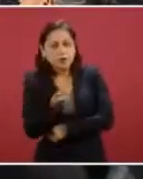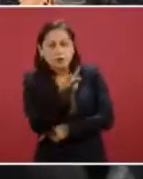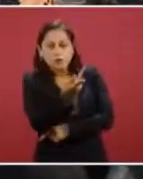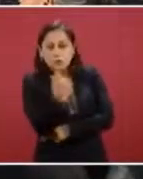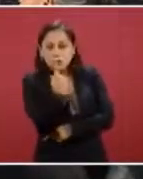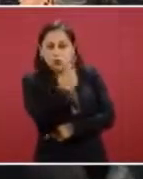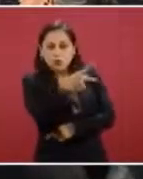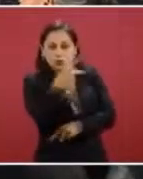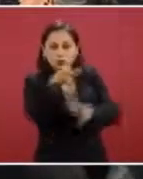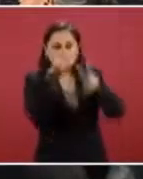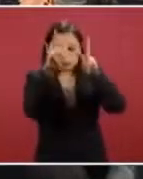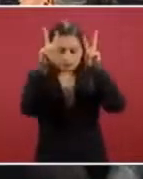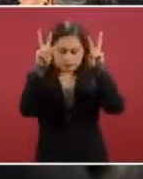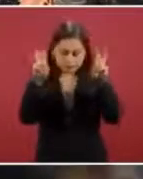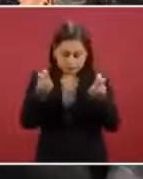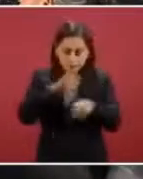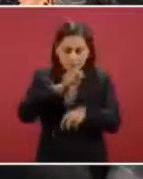muerte?